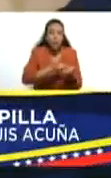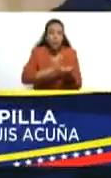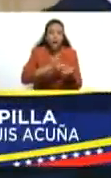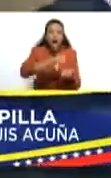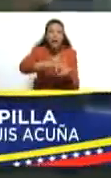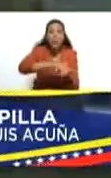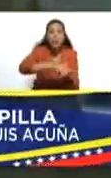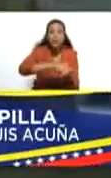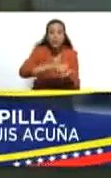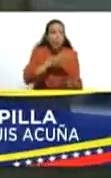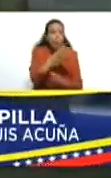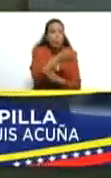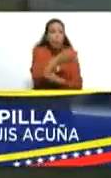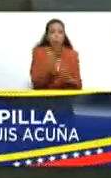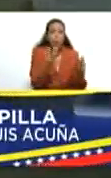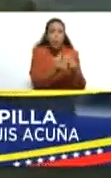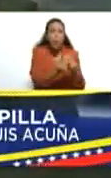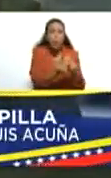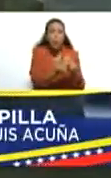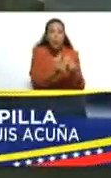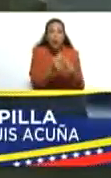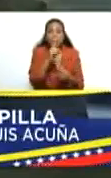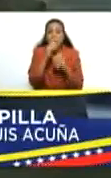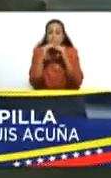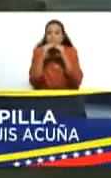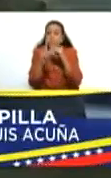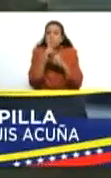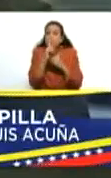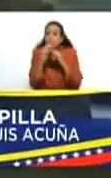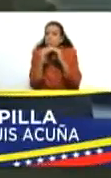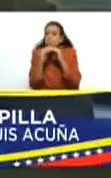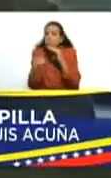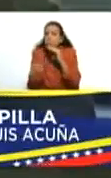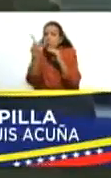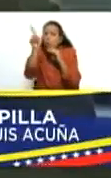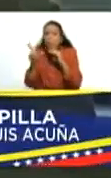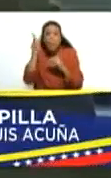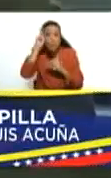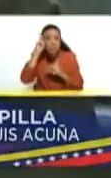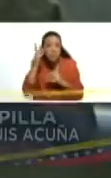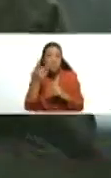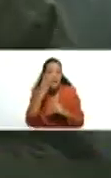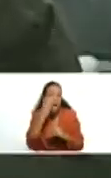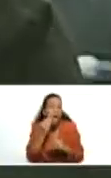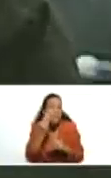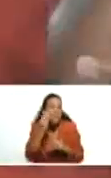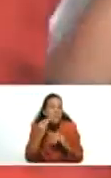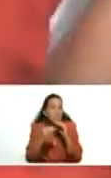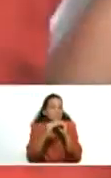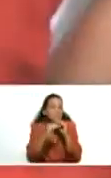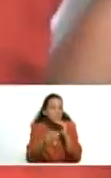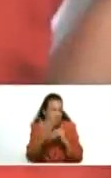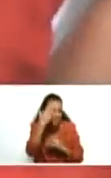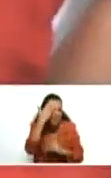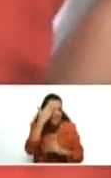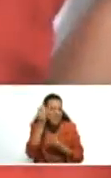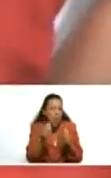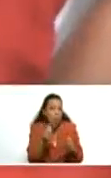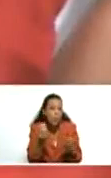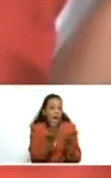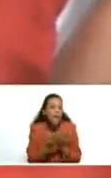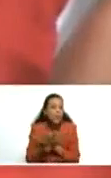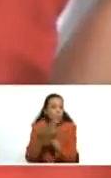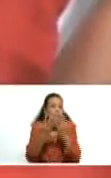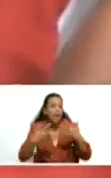York. Y el calladito ya había pasado por esos caminos, había estudiado en